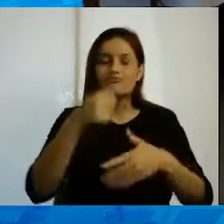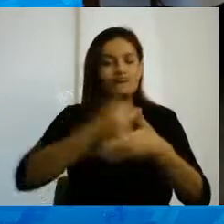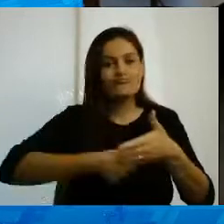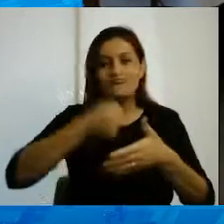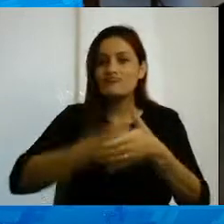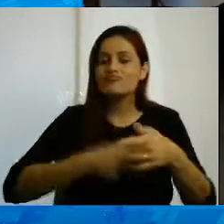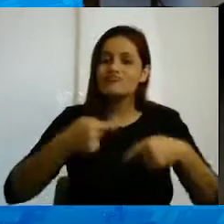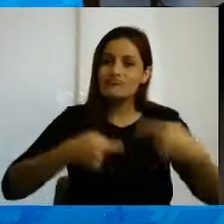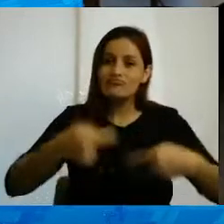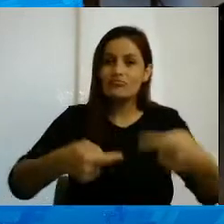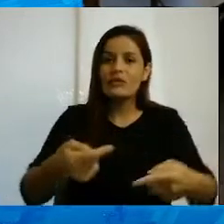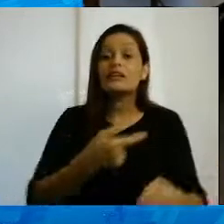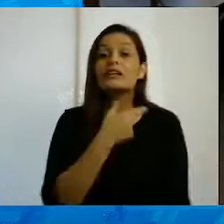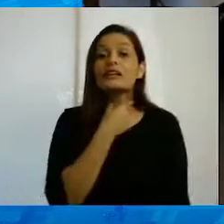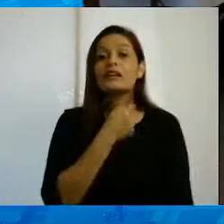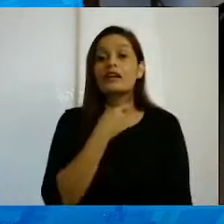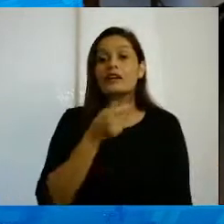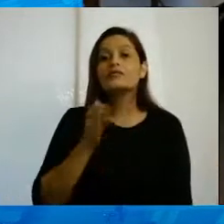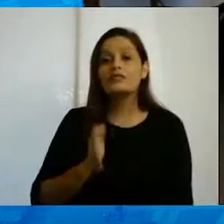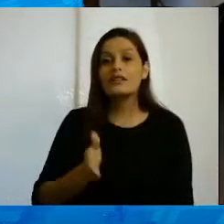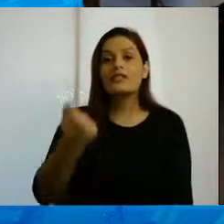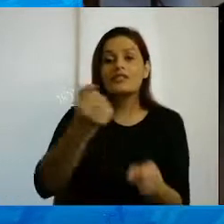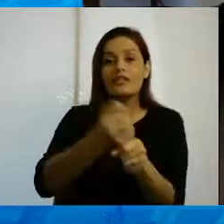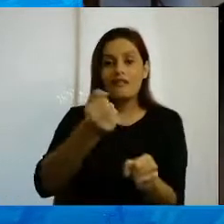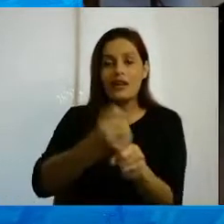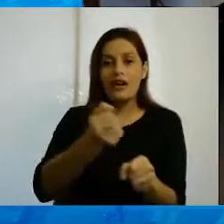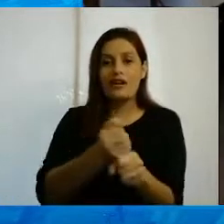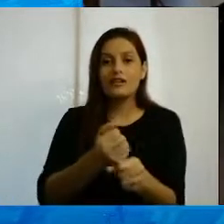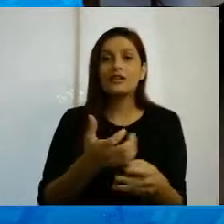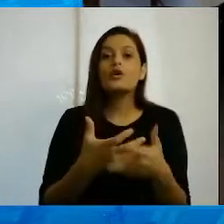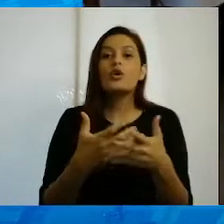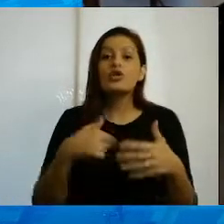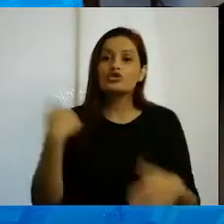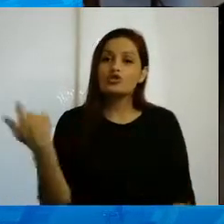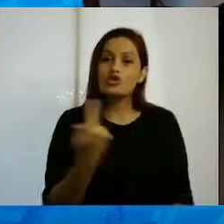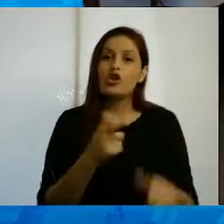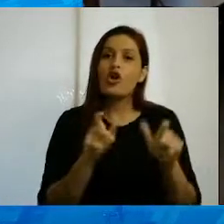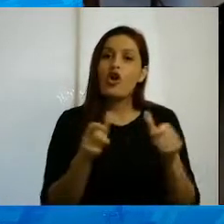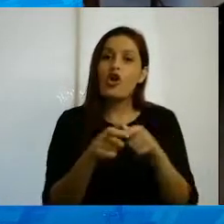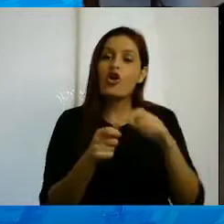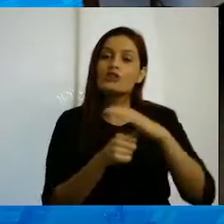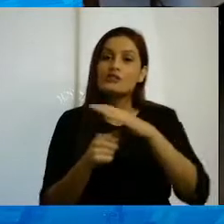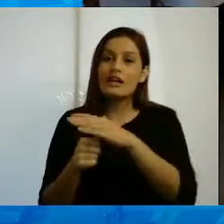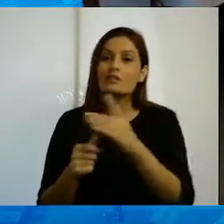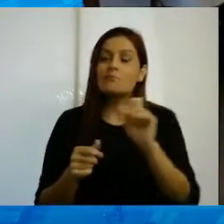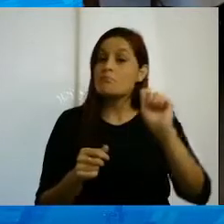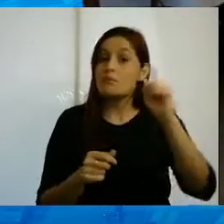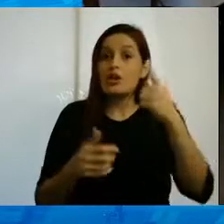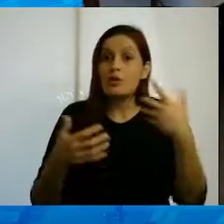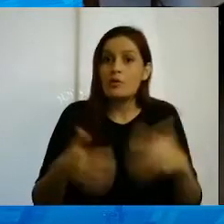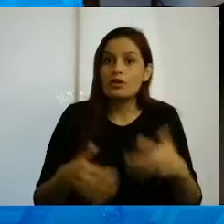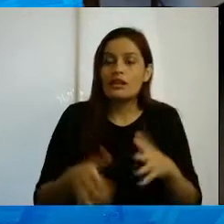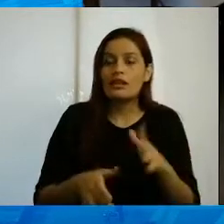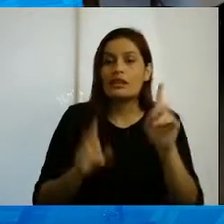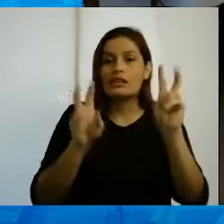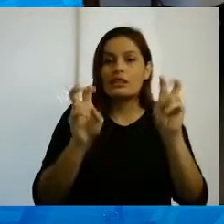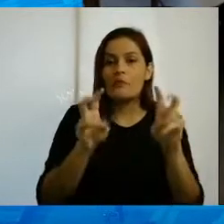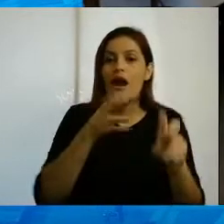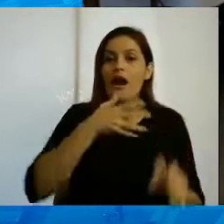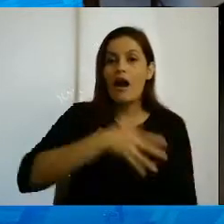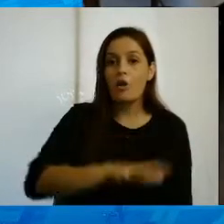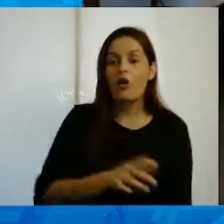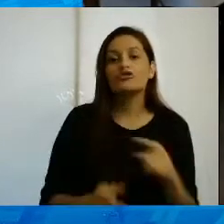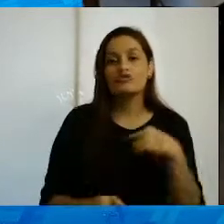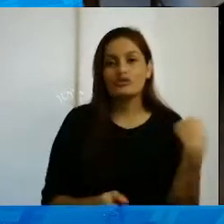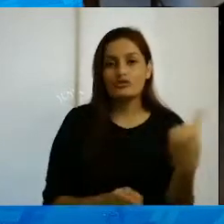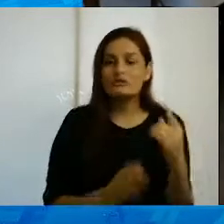algo que tenemos que seguir trabajando, así que así como el concejal también le pone prioridad a la lucha hídrica,